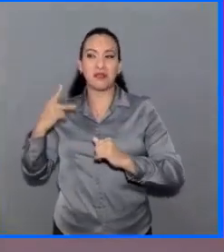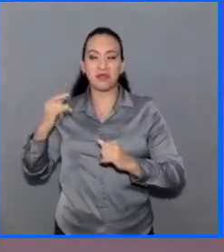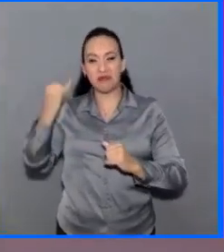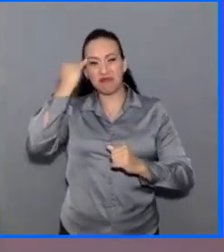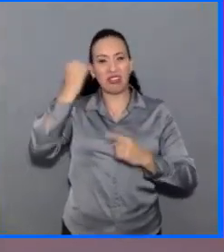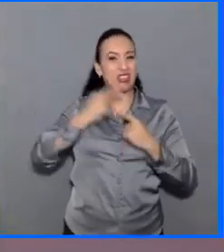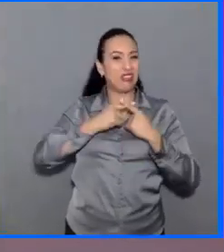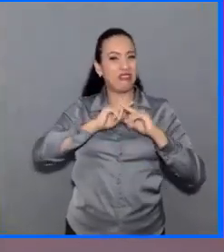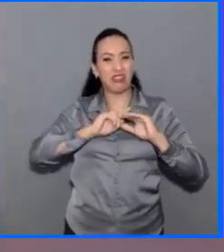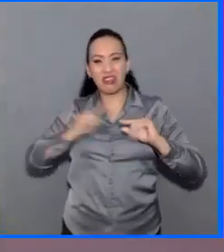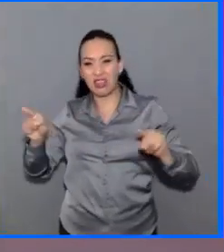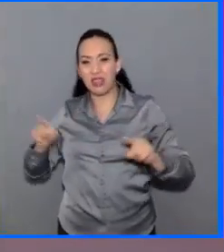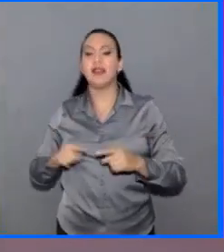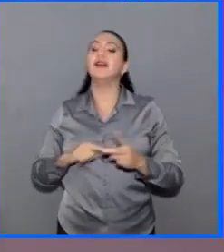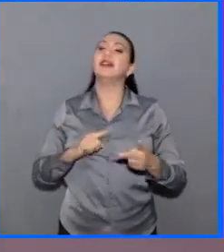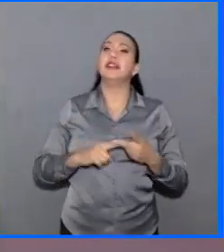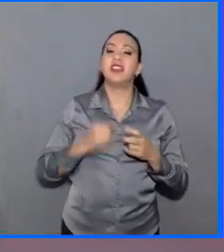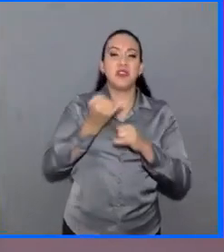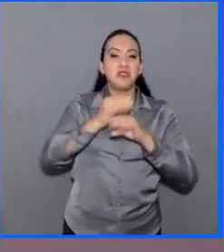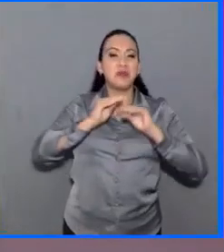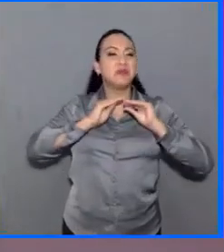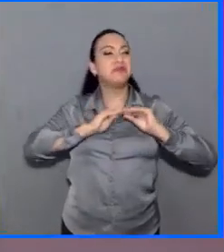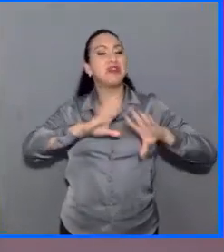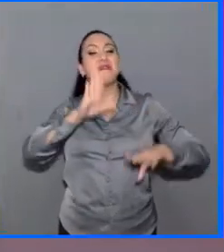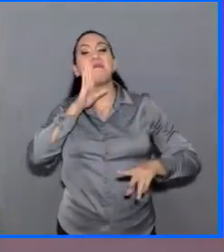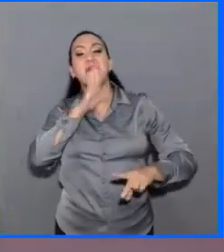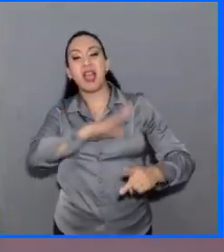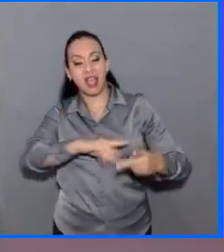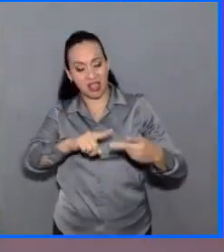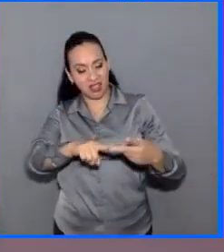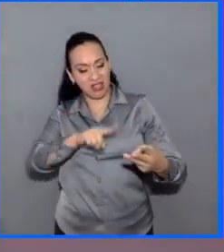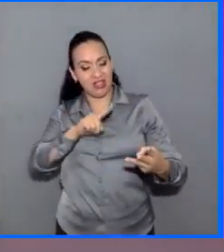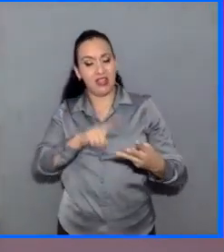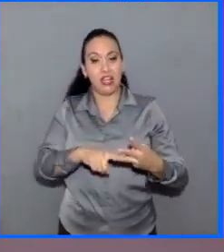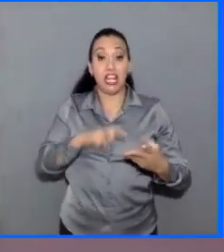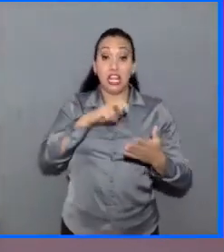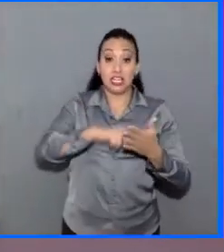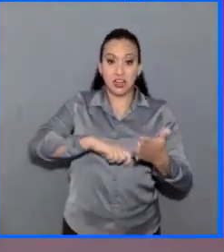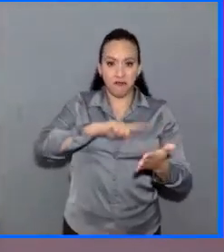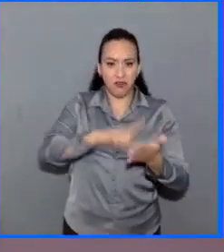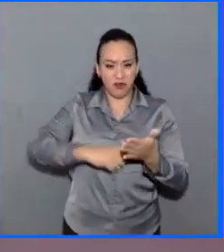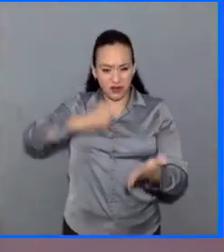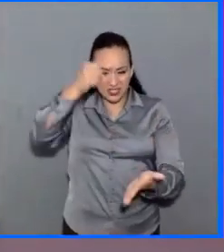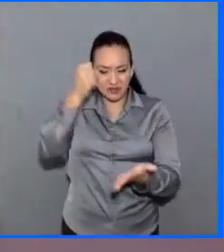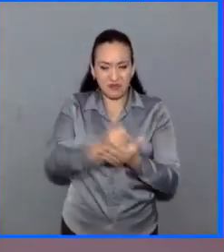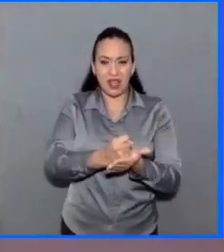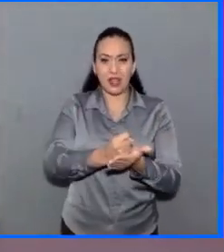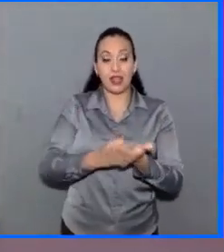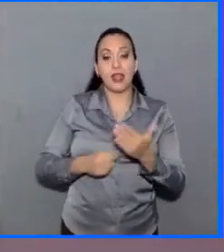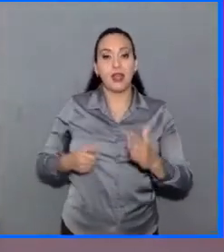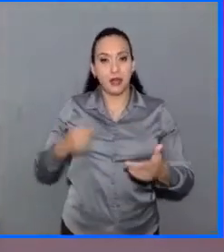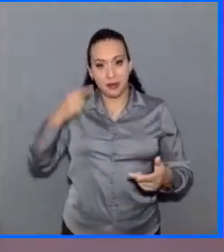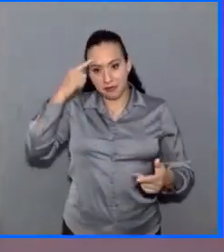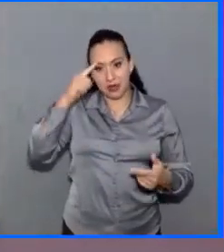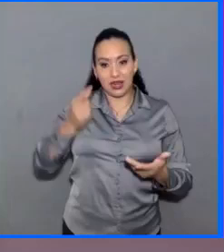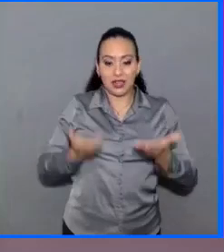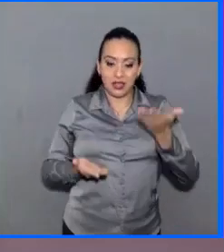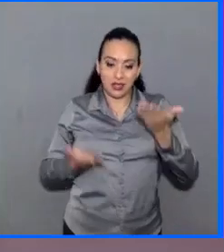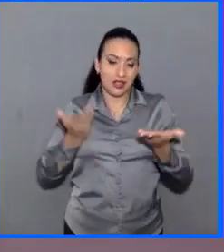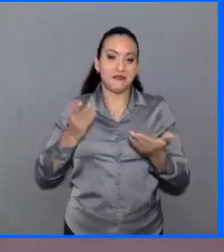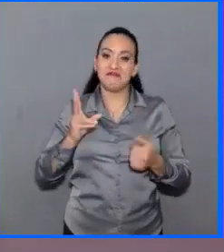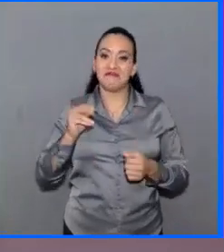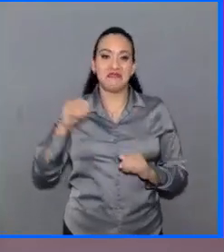de desinformación, presiones mediáticas o reformas institucionales orientadas a debilitar el equilibrio de poderes. Frente a